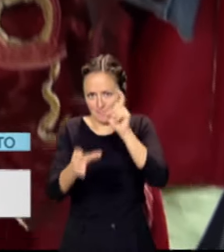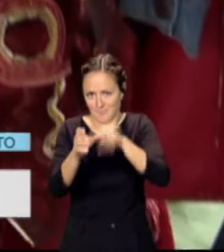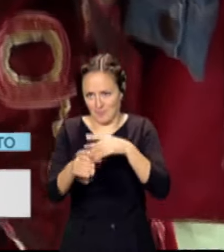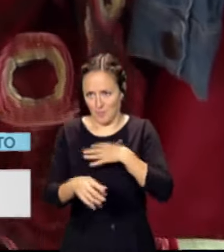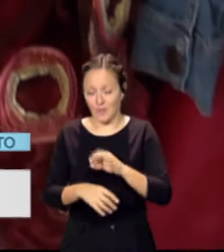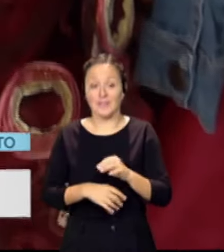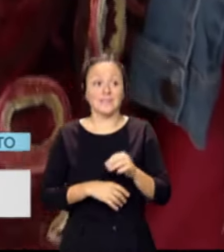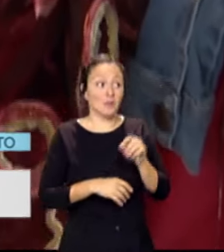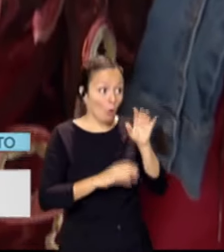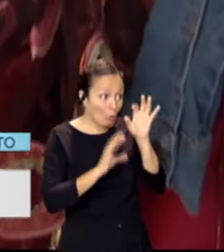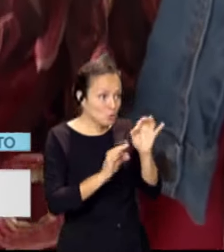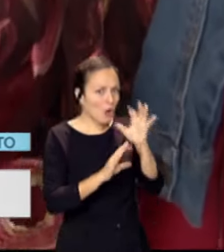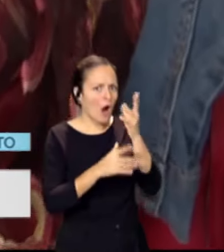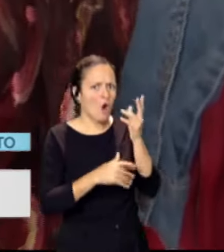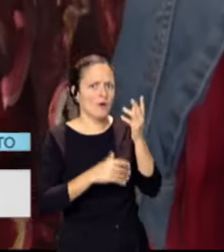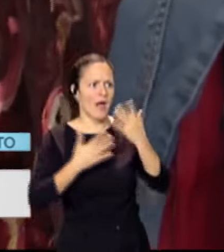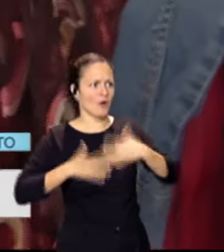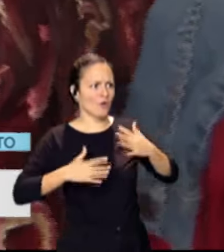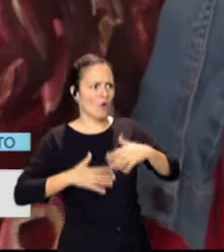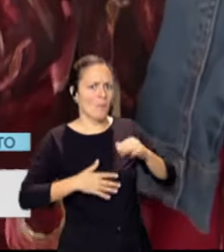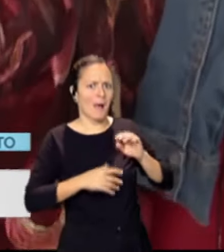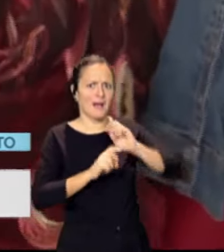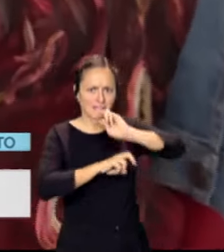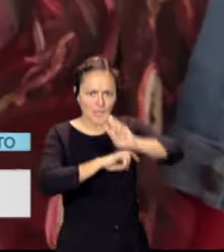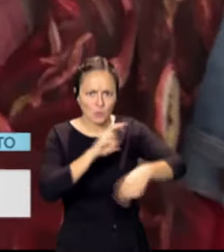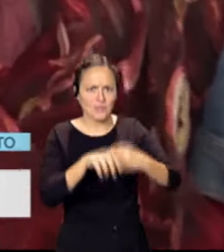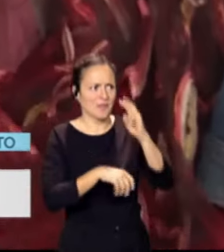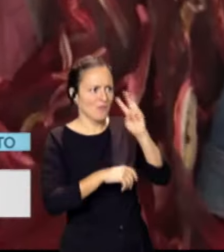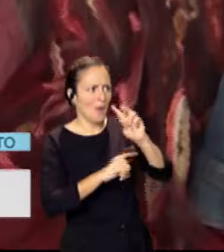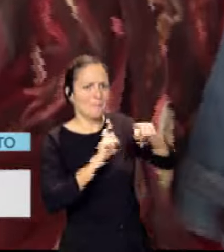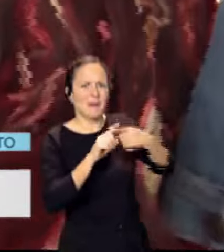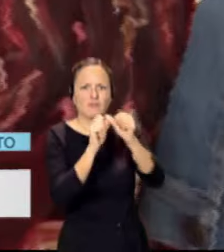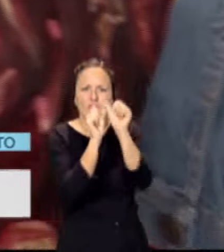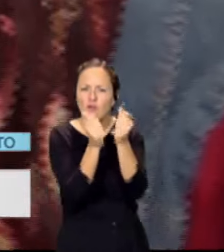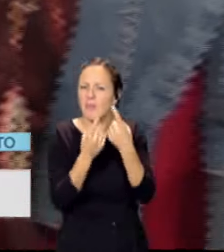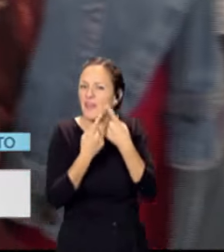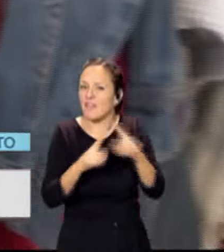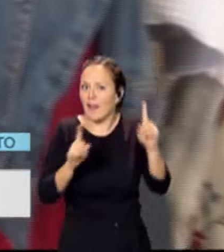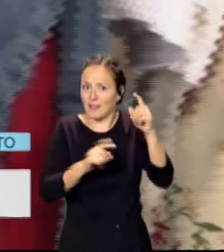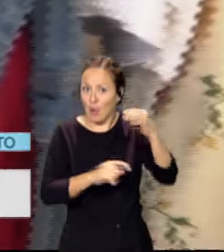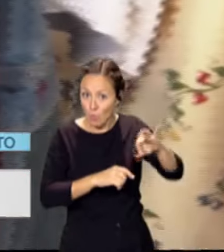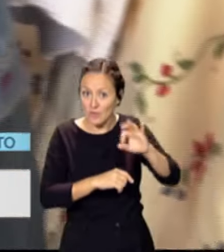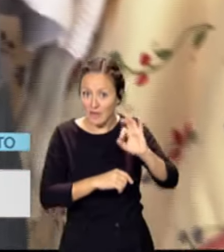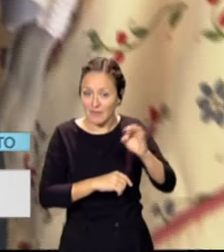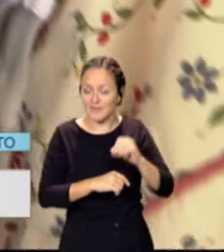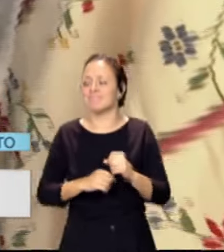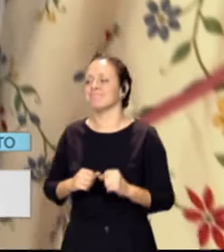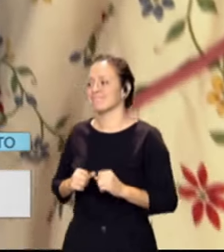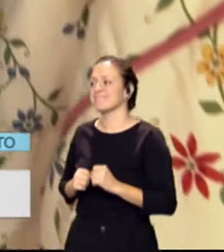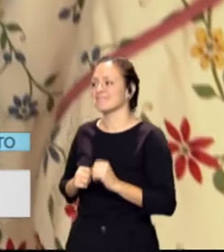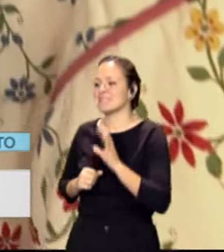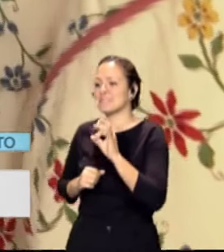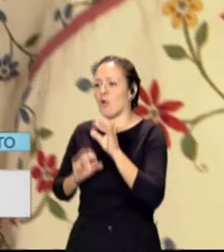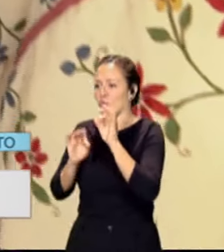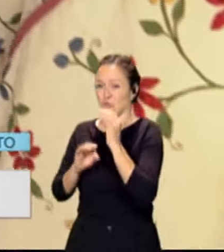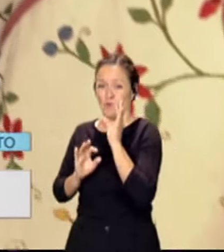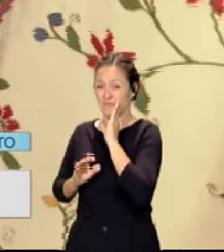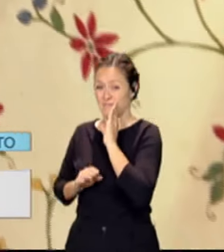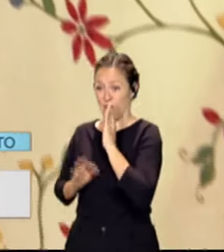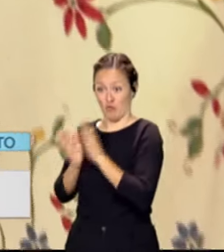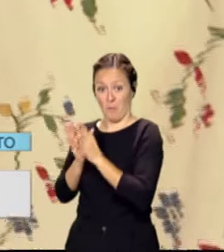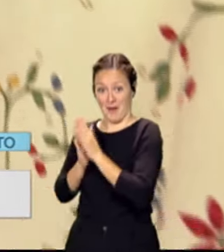justamente ahora mismo esas prendas reutilizadas que además son totalmente diferentes no son únicas Sí sí es es un poco lo que te expresaba Javier